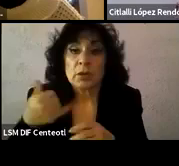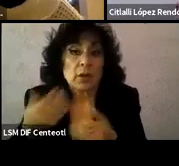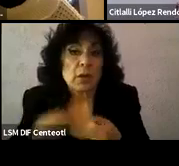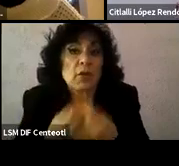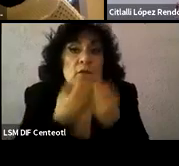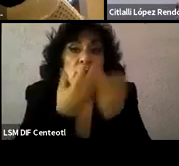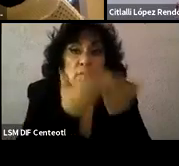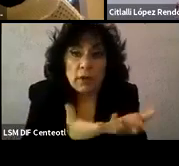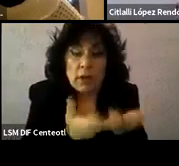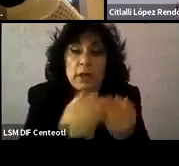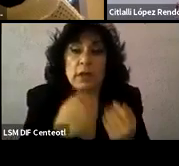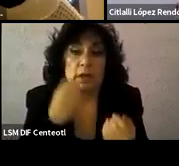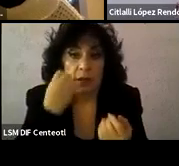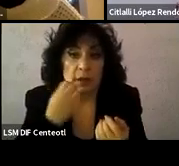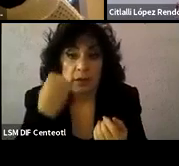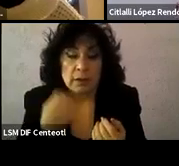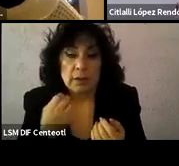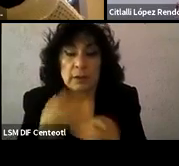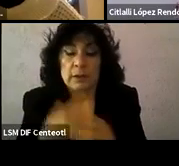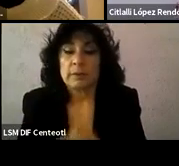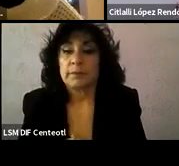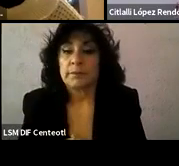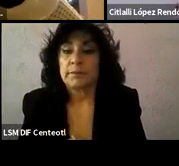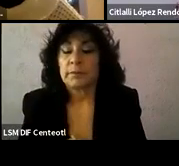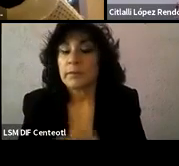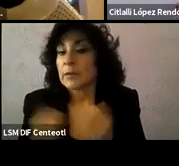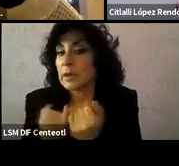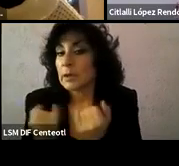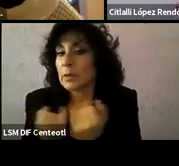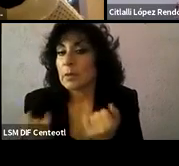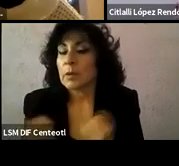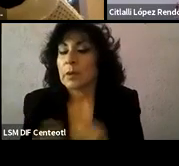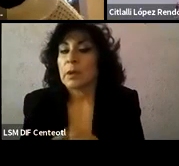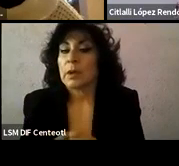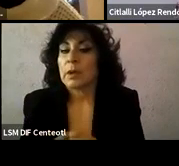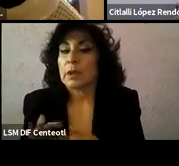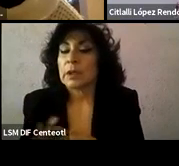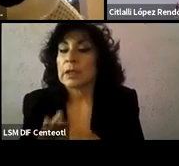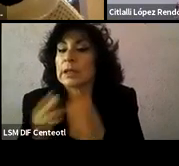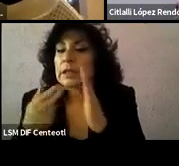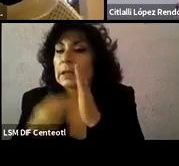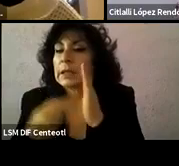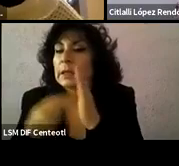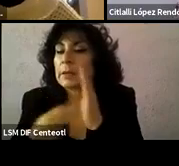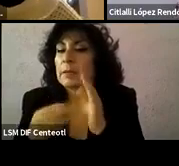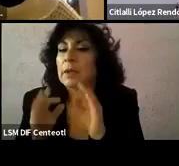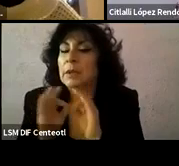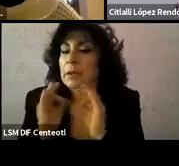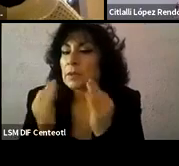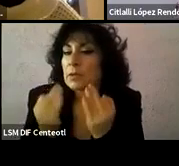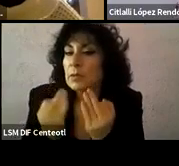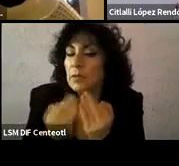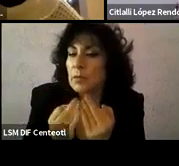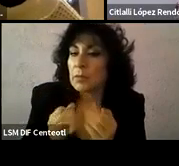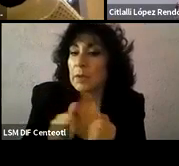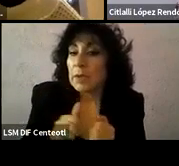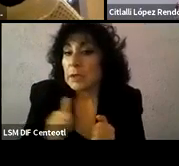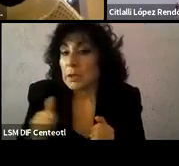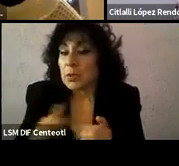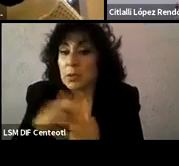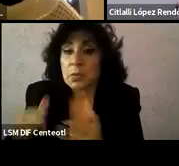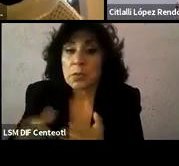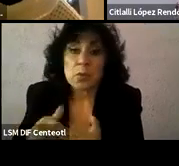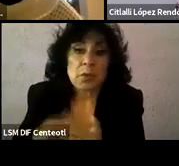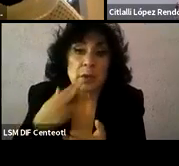preguntan, aunado a esta misma pregunta, si existen herramientas o dinámicas que hayan sido utilizados en otros lugares y se pueden